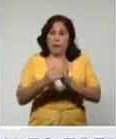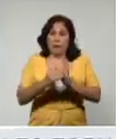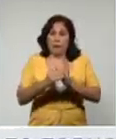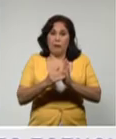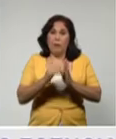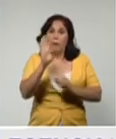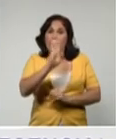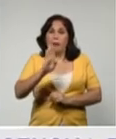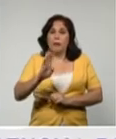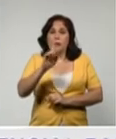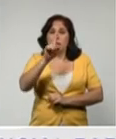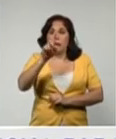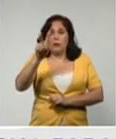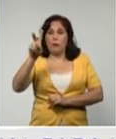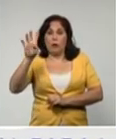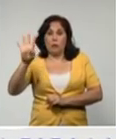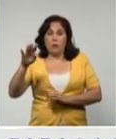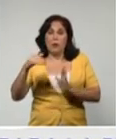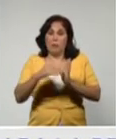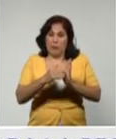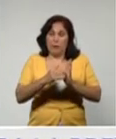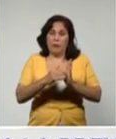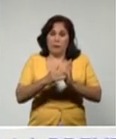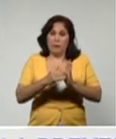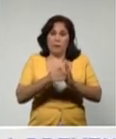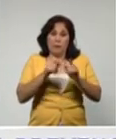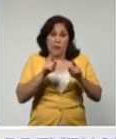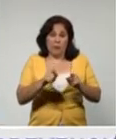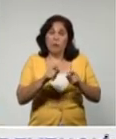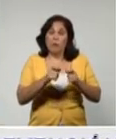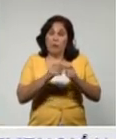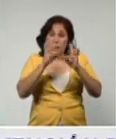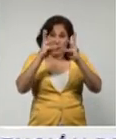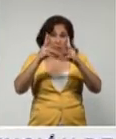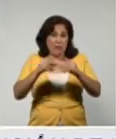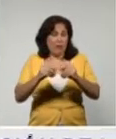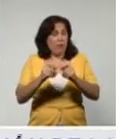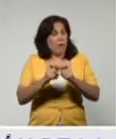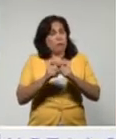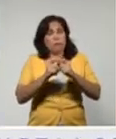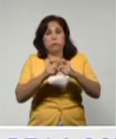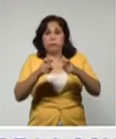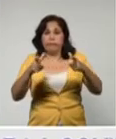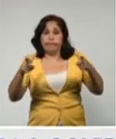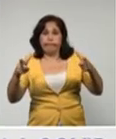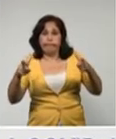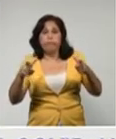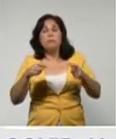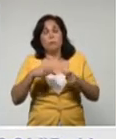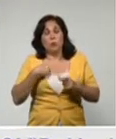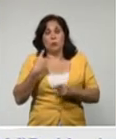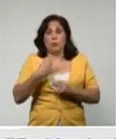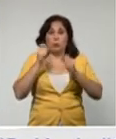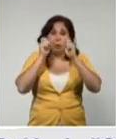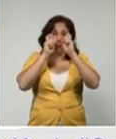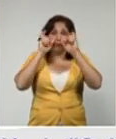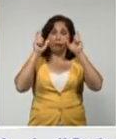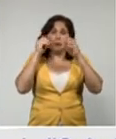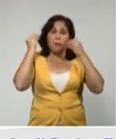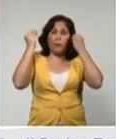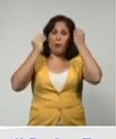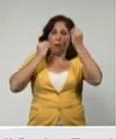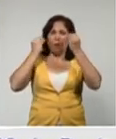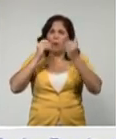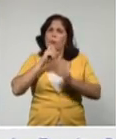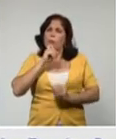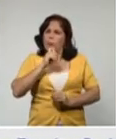de 114.000, que son cifras muy importantes y que llaman mucho la atención de lo difícil